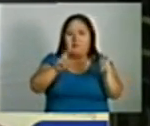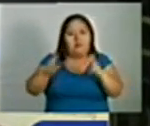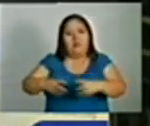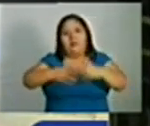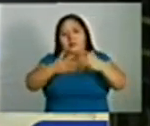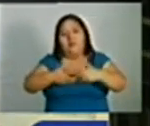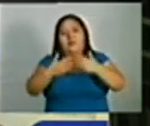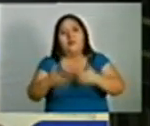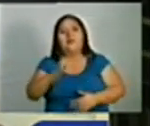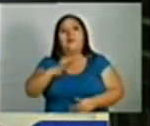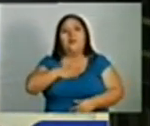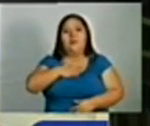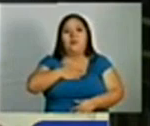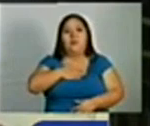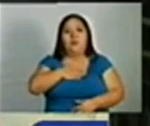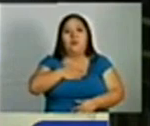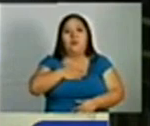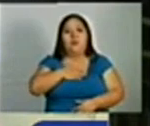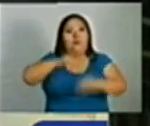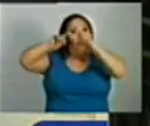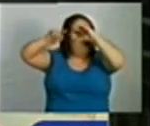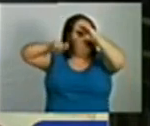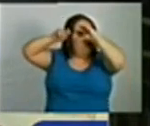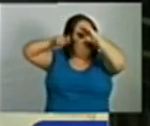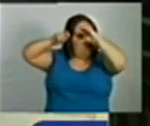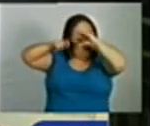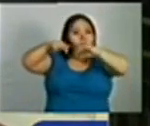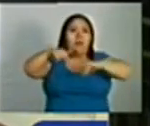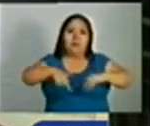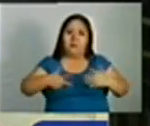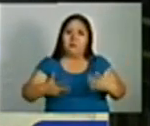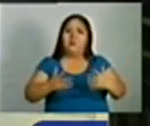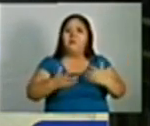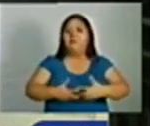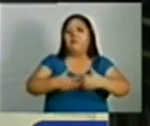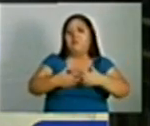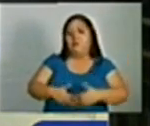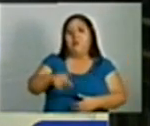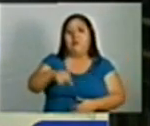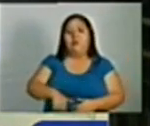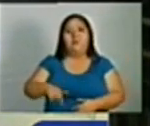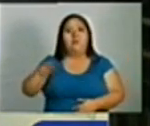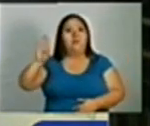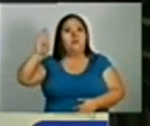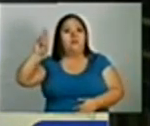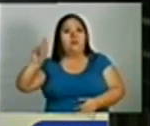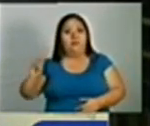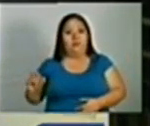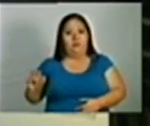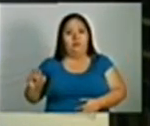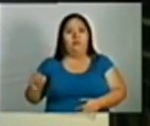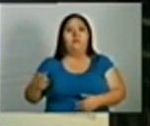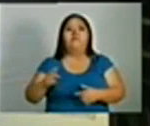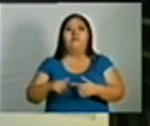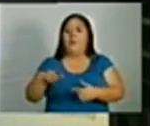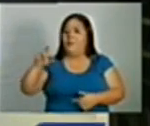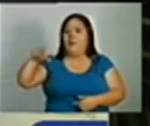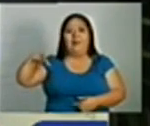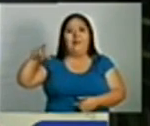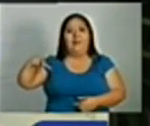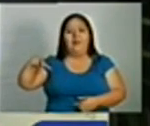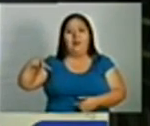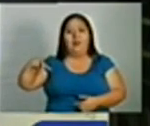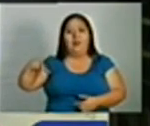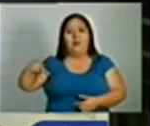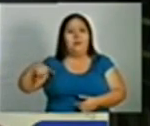Ya tenemos el cine en la industria de El Salvador que está relacionado con Bitcoin. Tenemos ya tarjetas que